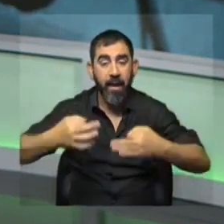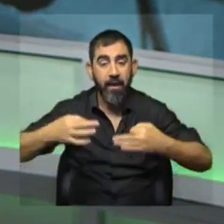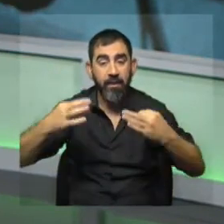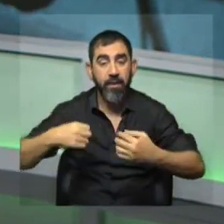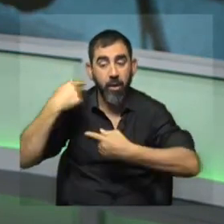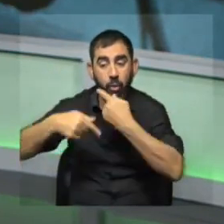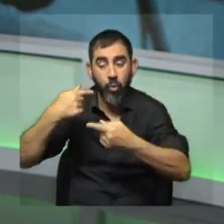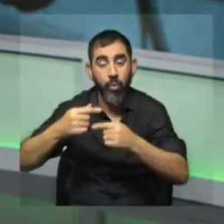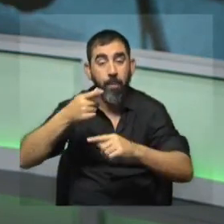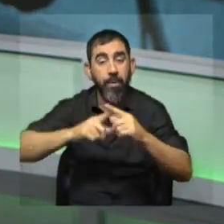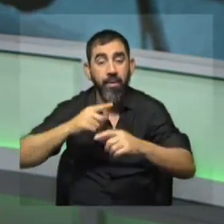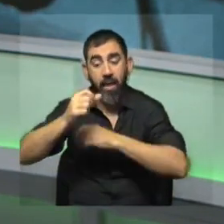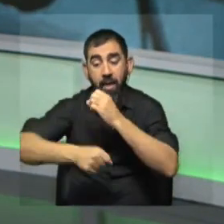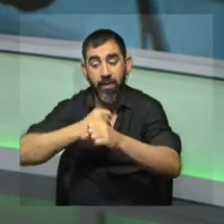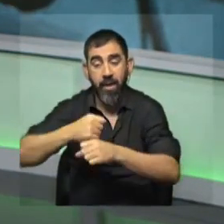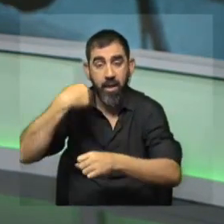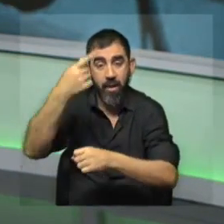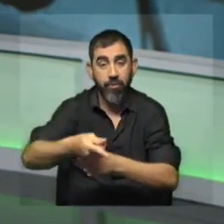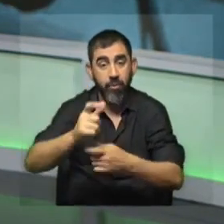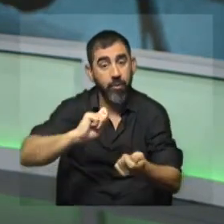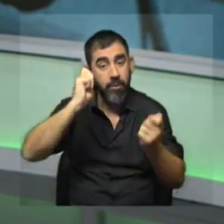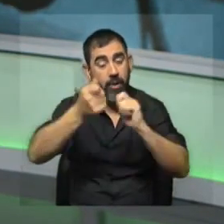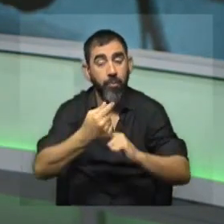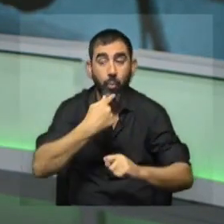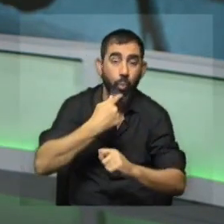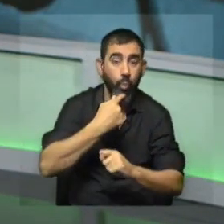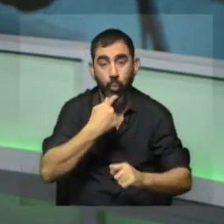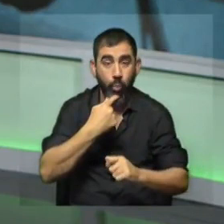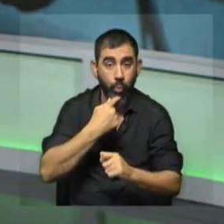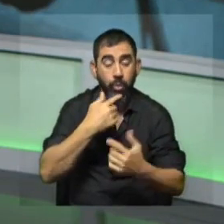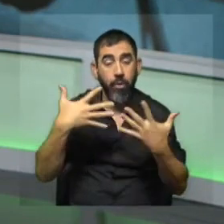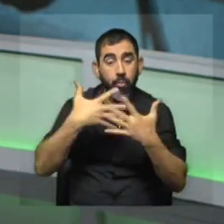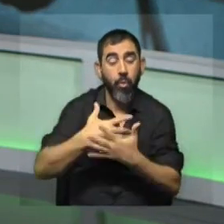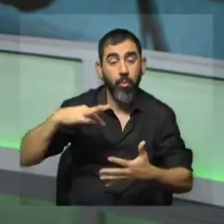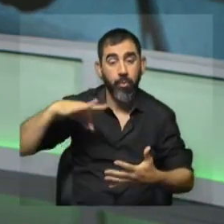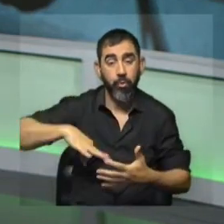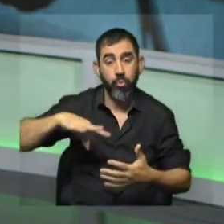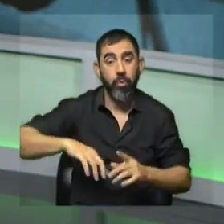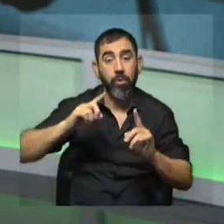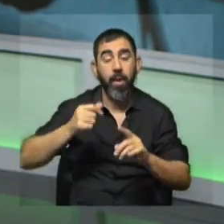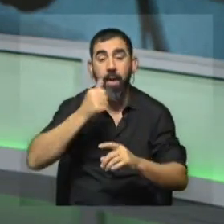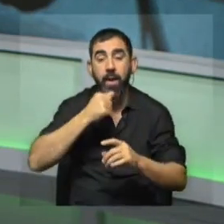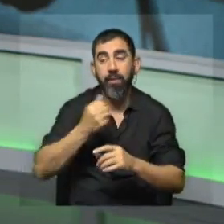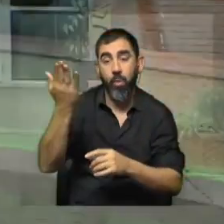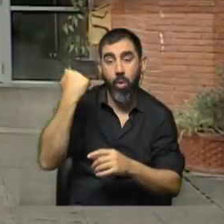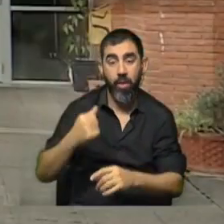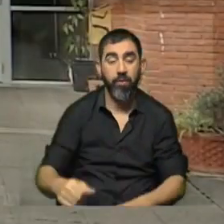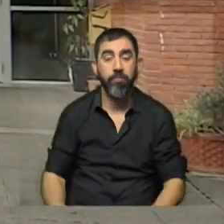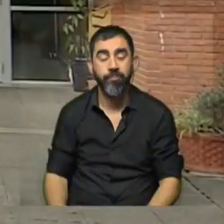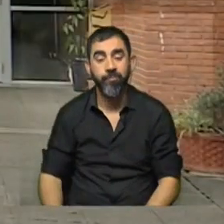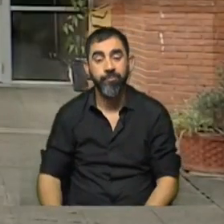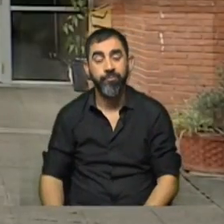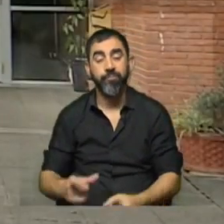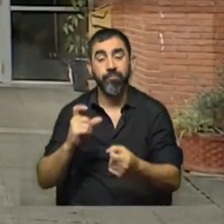partir de la segunda mitad del próximo año. Este cambio genera incertidumbre, afecta el salario y también la antigüedad.